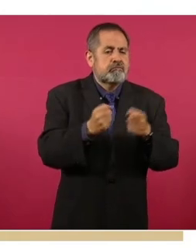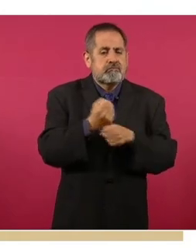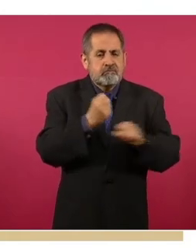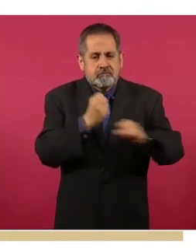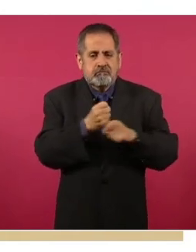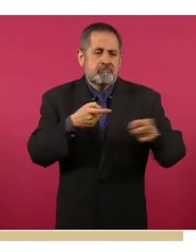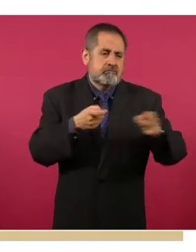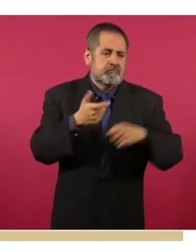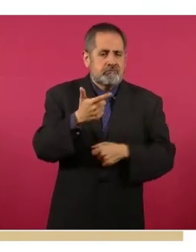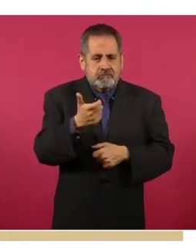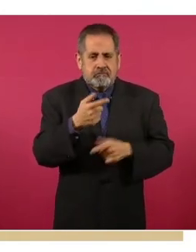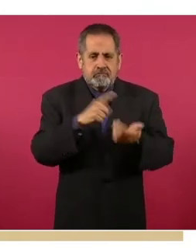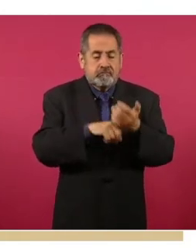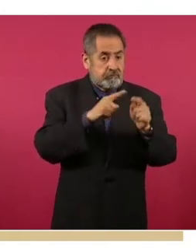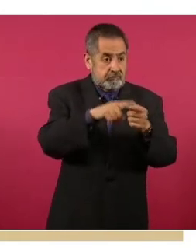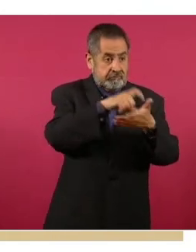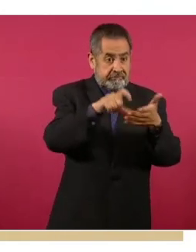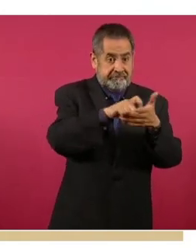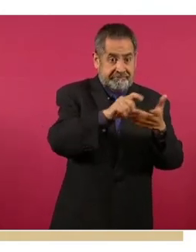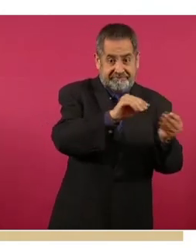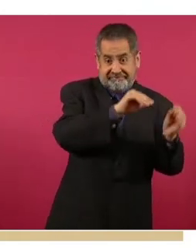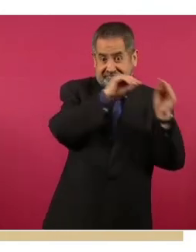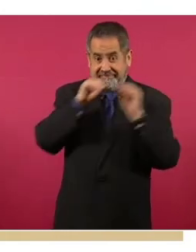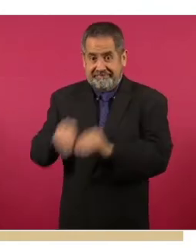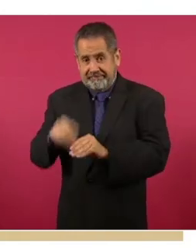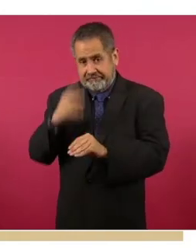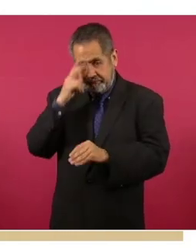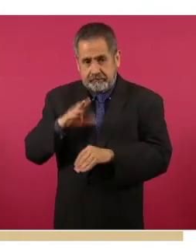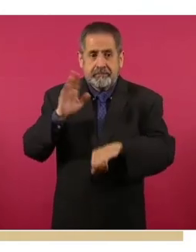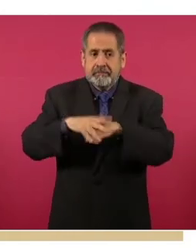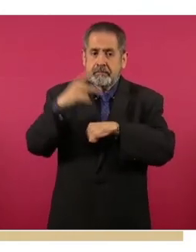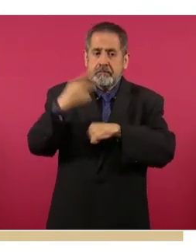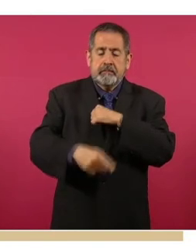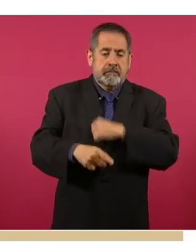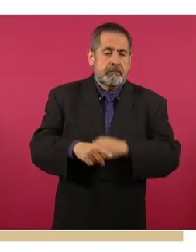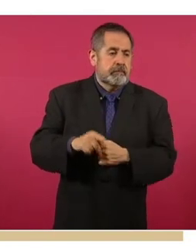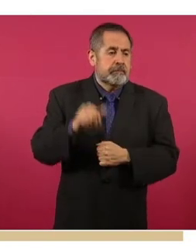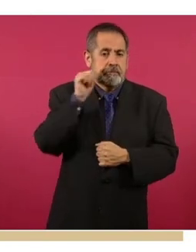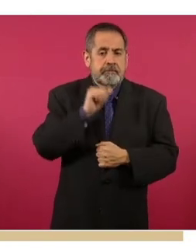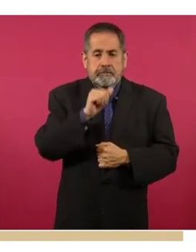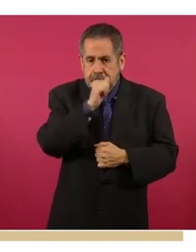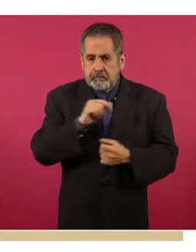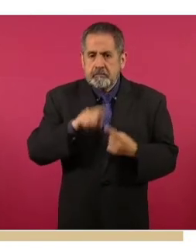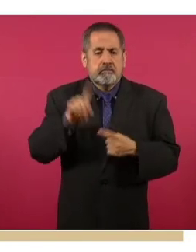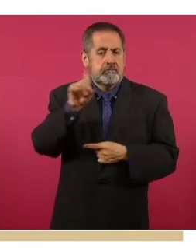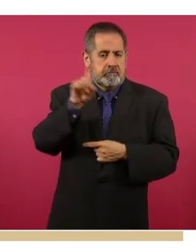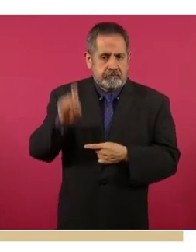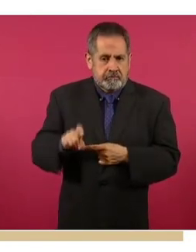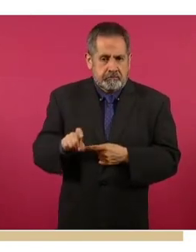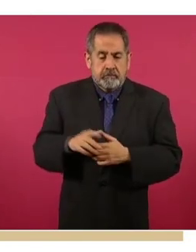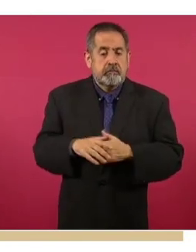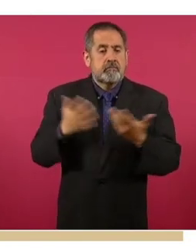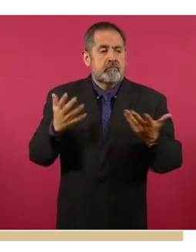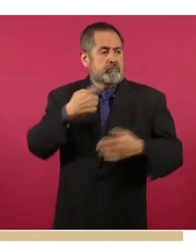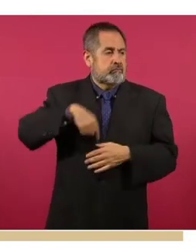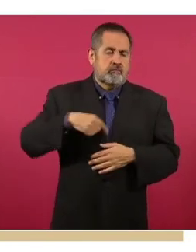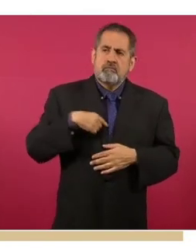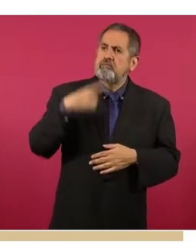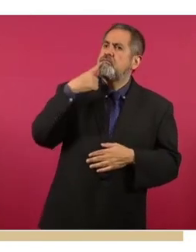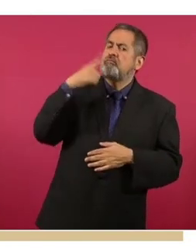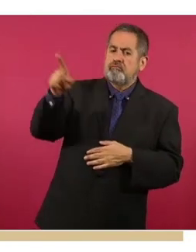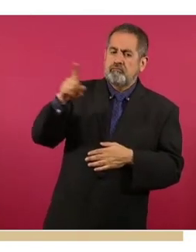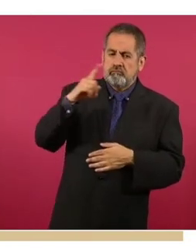Lo más grave para nosotros, Arizona y Texas. Por eso acabamos de demandar a 5 armerías que aquí